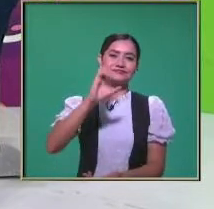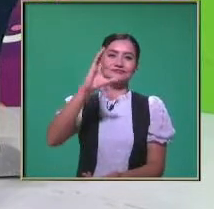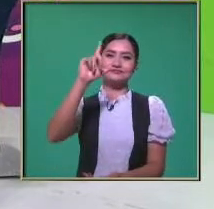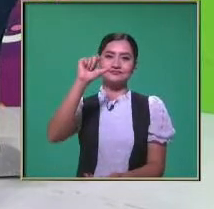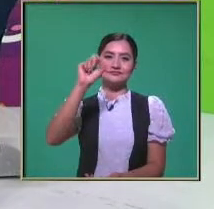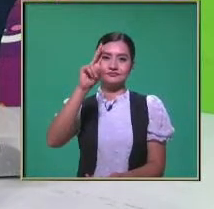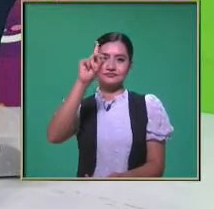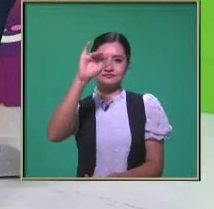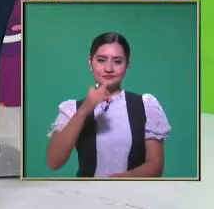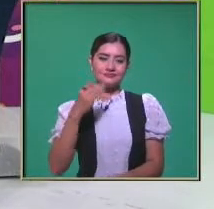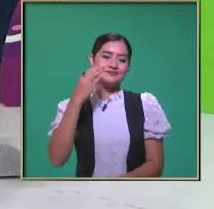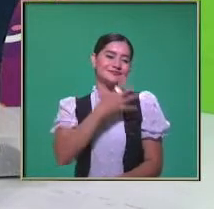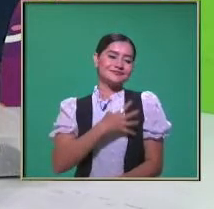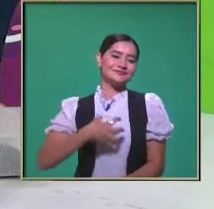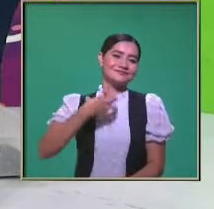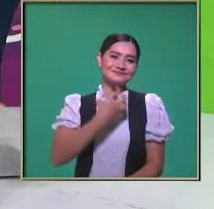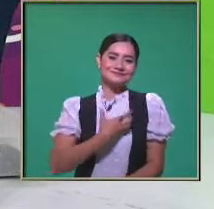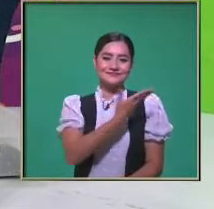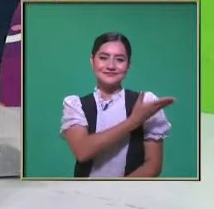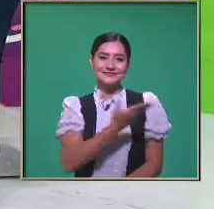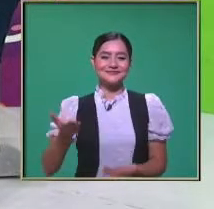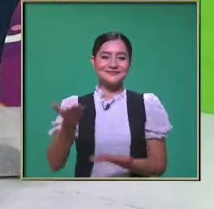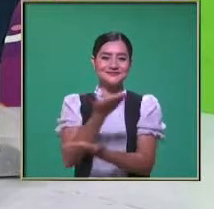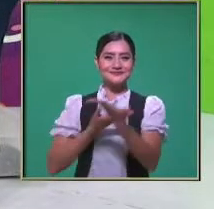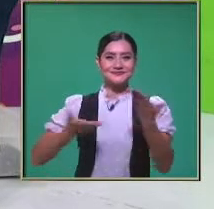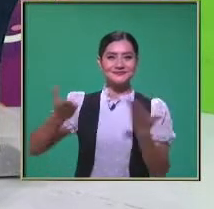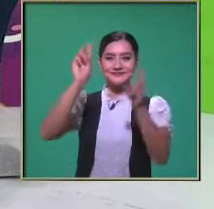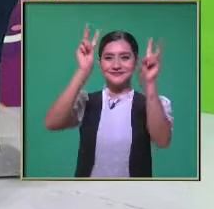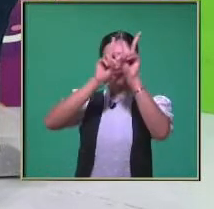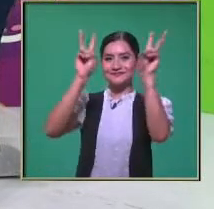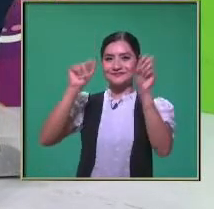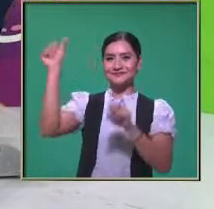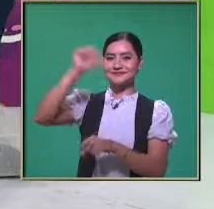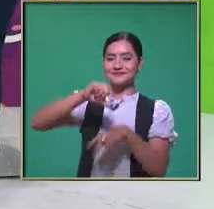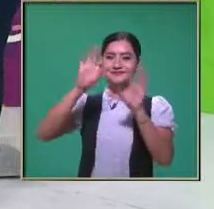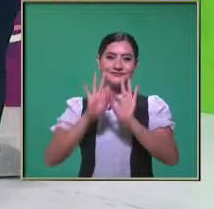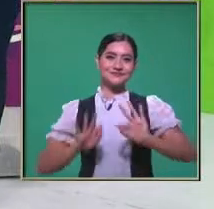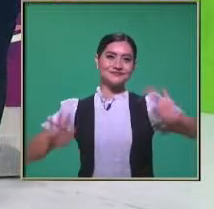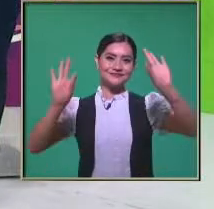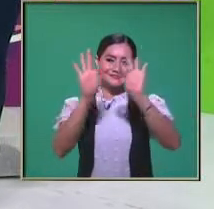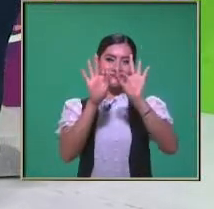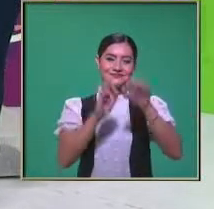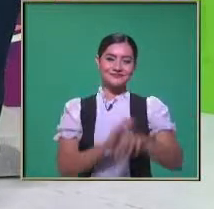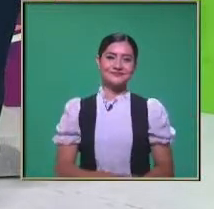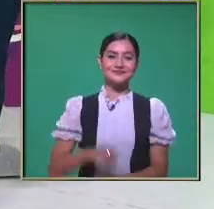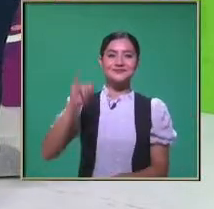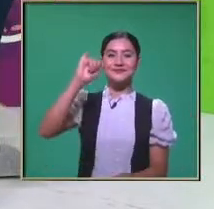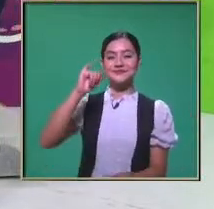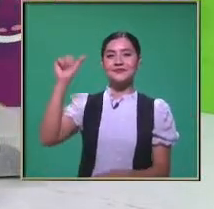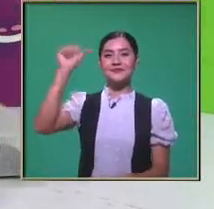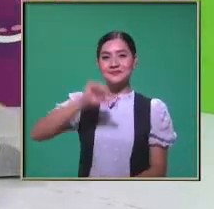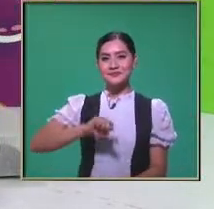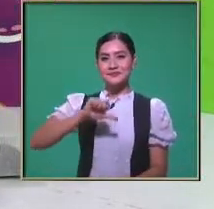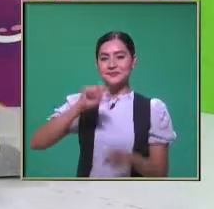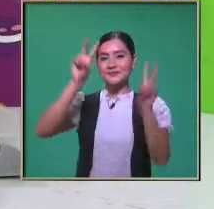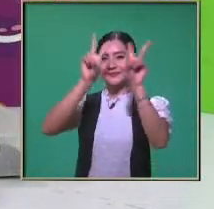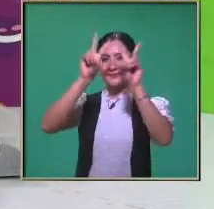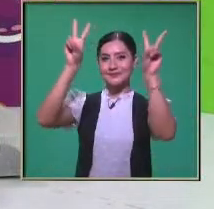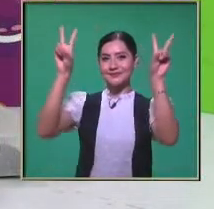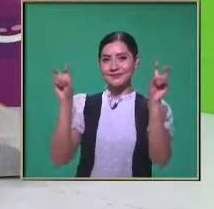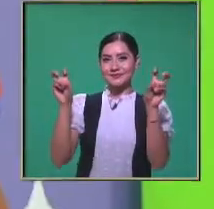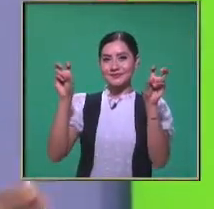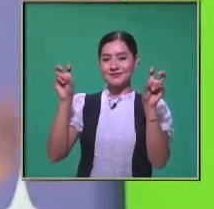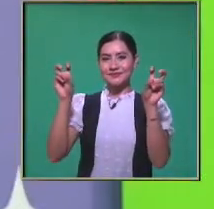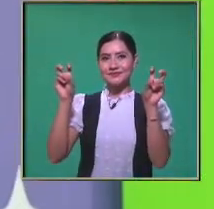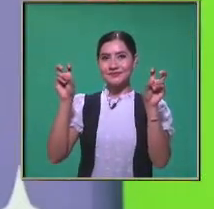de compartirles nuestro tema del día de hoy, ¿verdad, Marcela? Así es. ¿Y qué crees? El tema del día de hoy va a